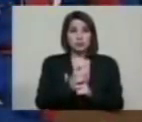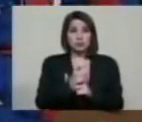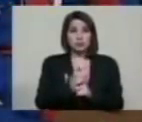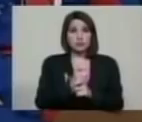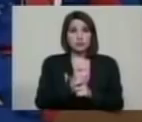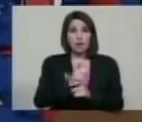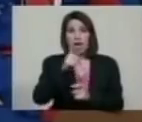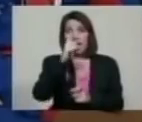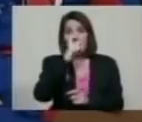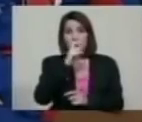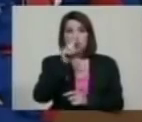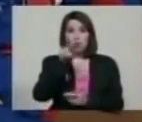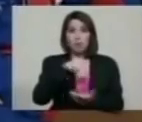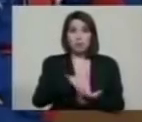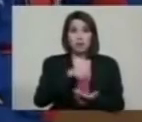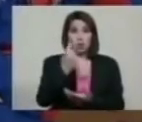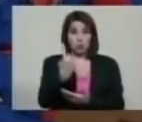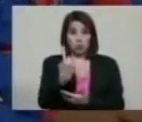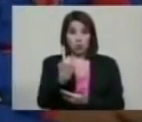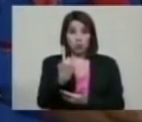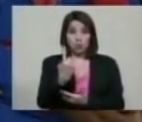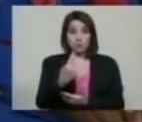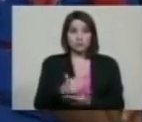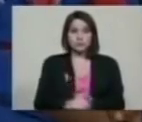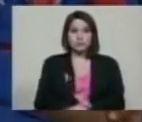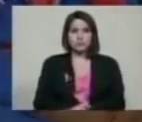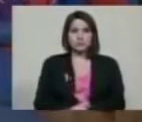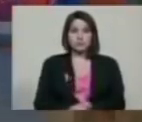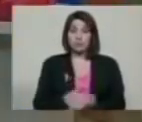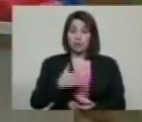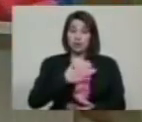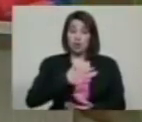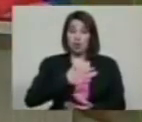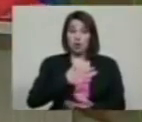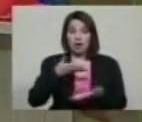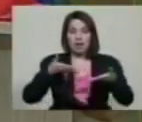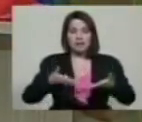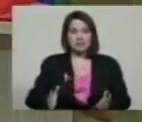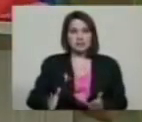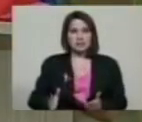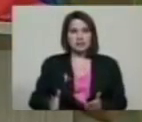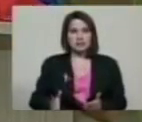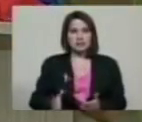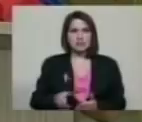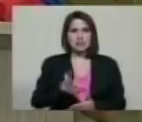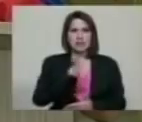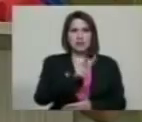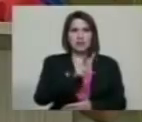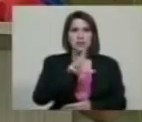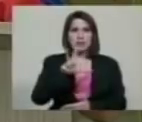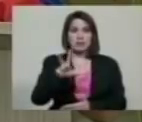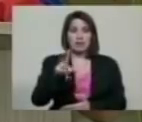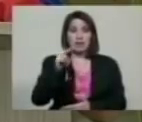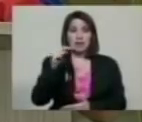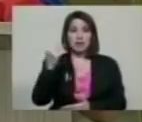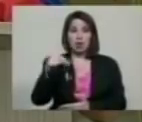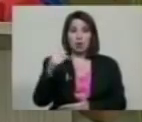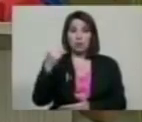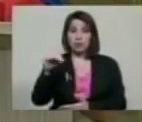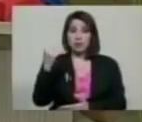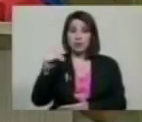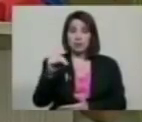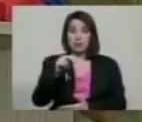del año 2001. Yo nací el 23 de noviembre